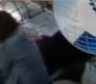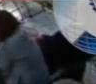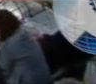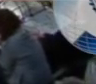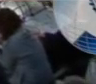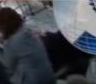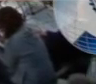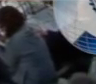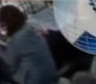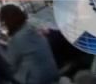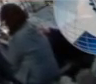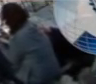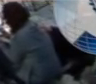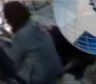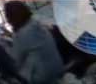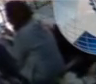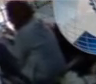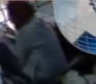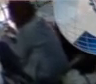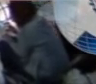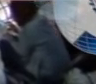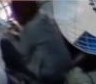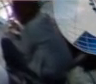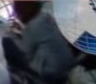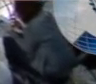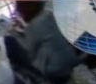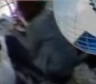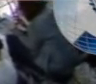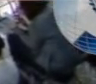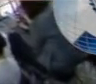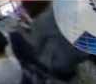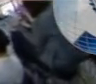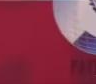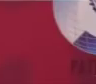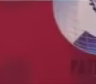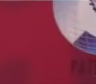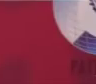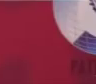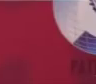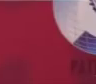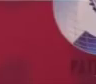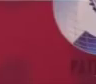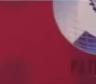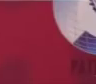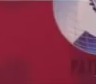el bosque y del complejo cultural Chapultepec.